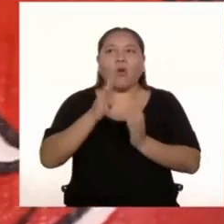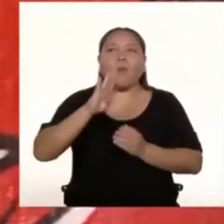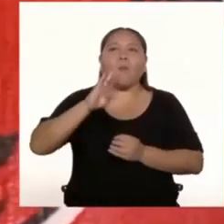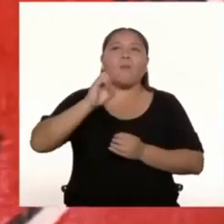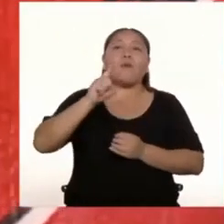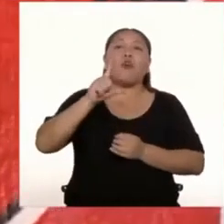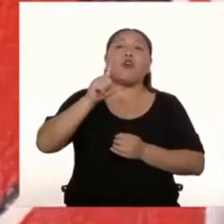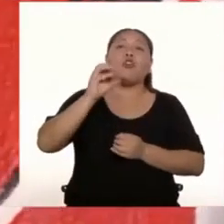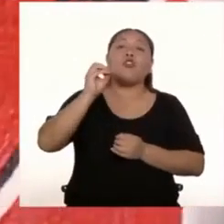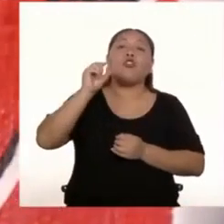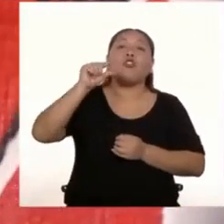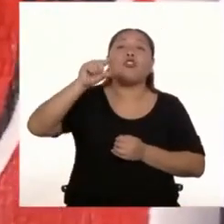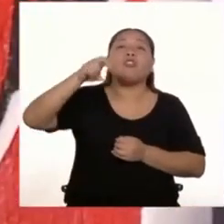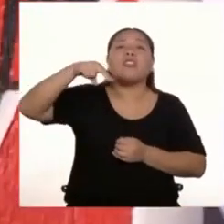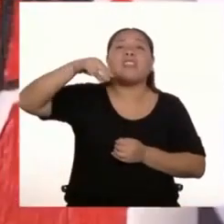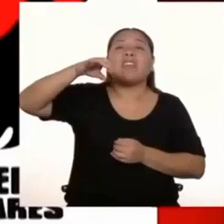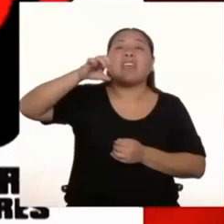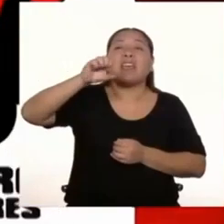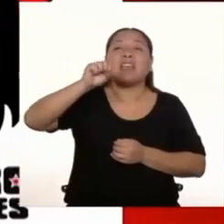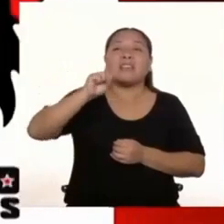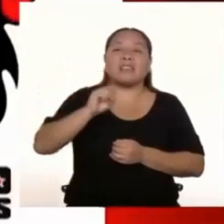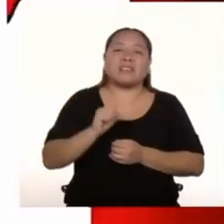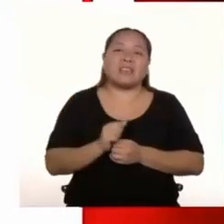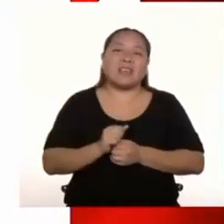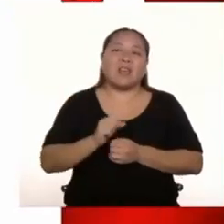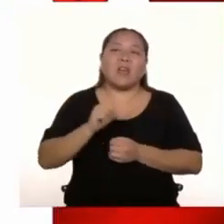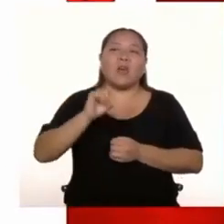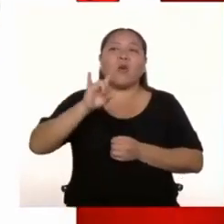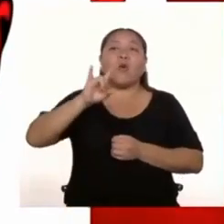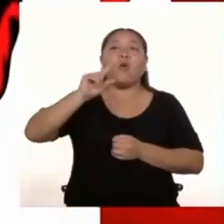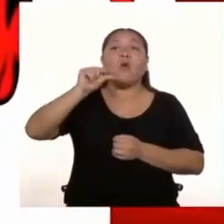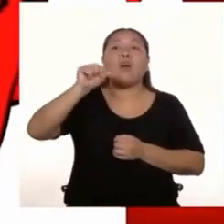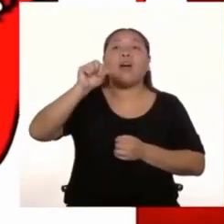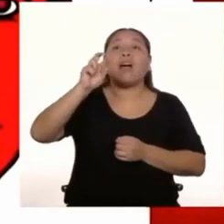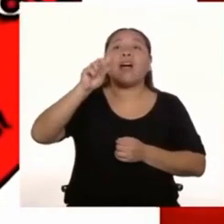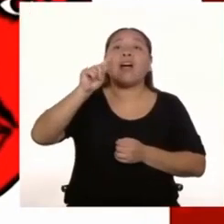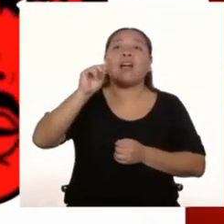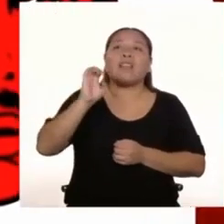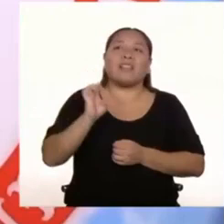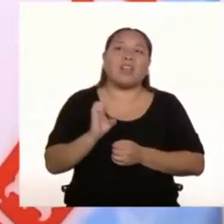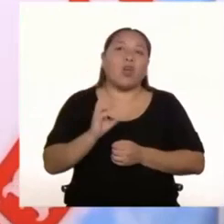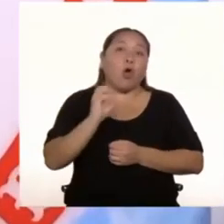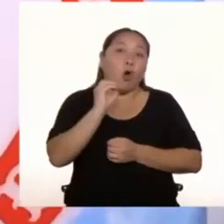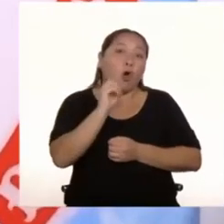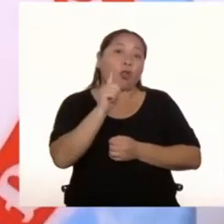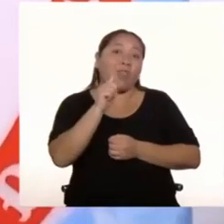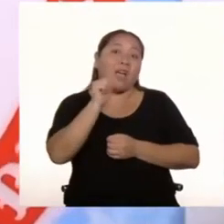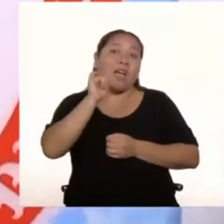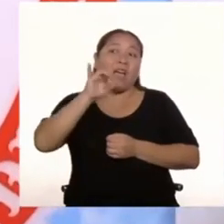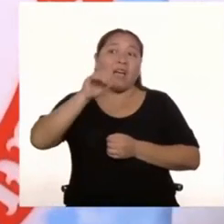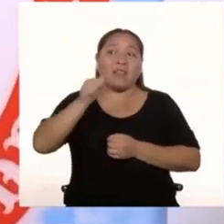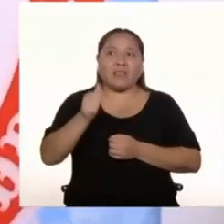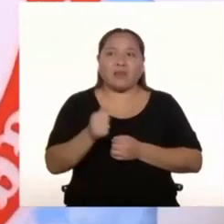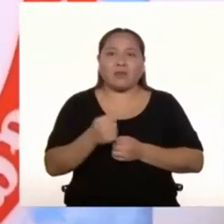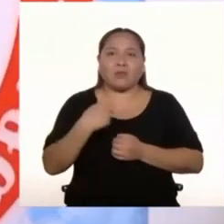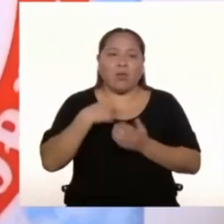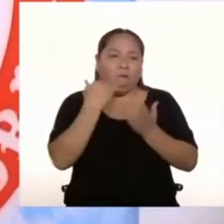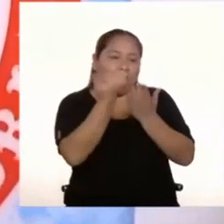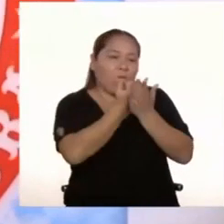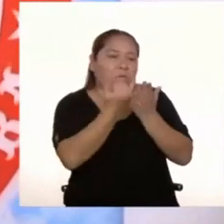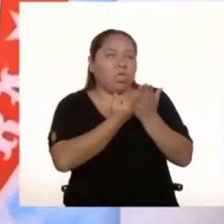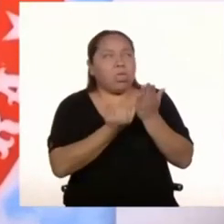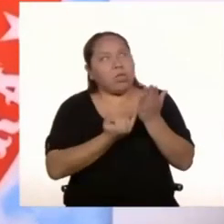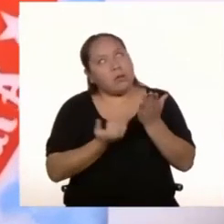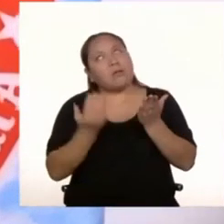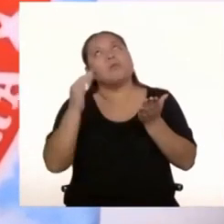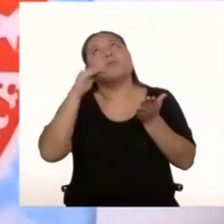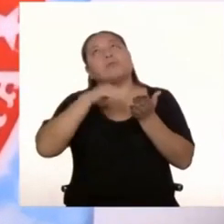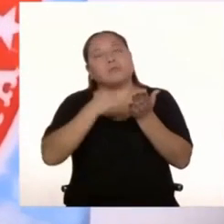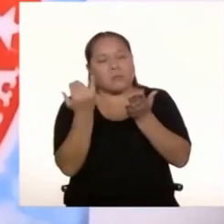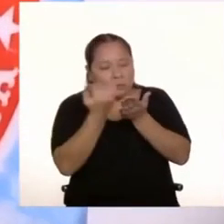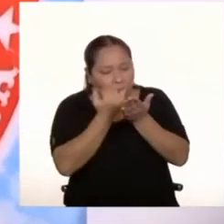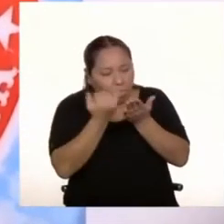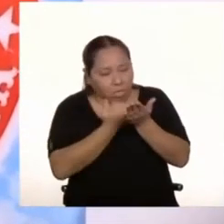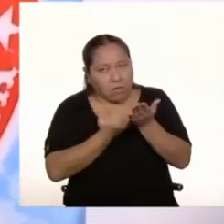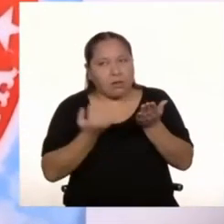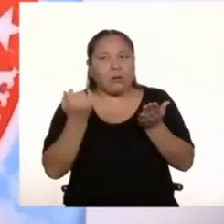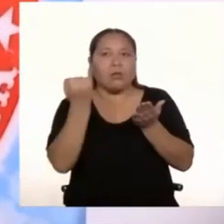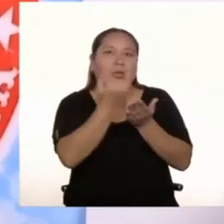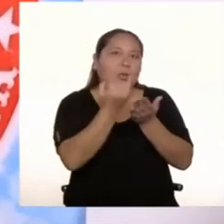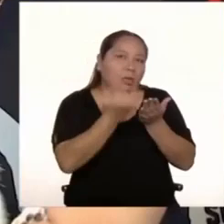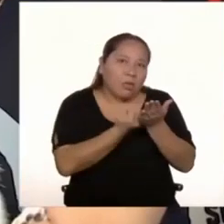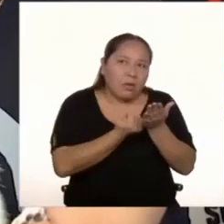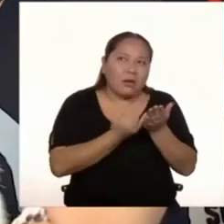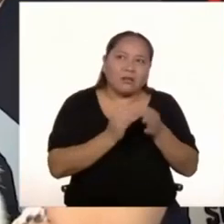Bolognesi, ¿no? Alfonso Ugarte, José Olaya, pues, he dibujado cuando era niño, ¿no? Y más